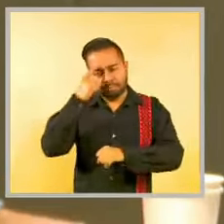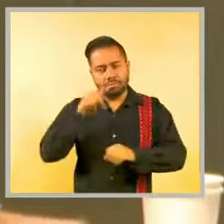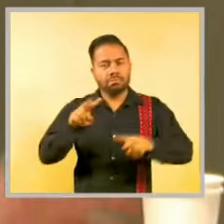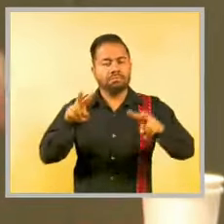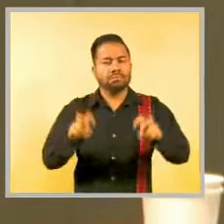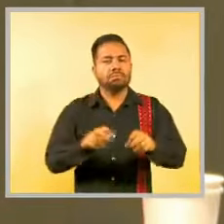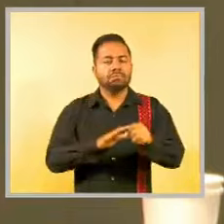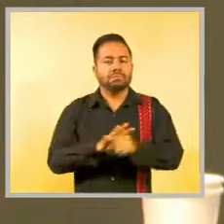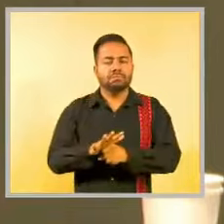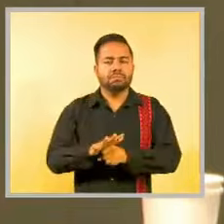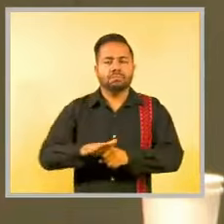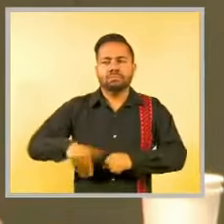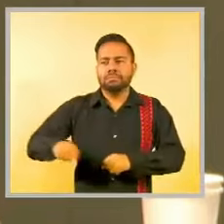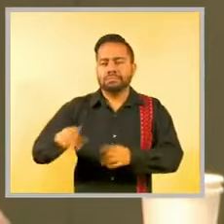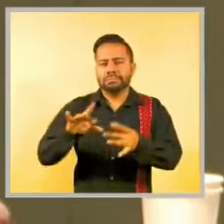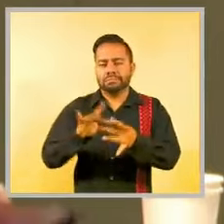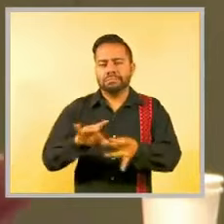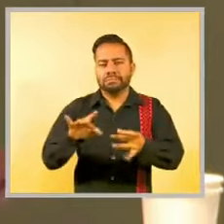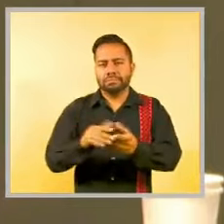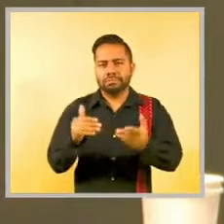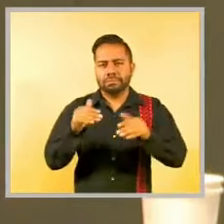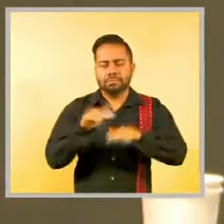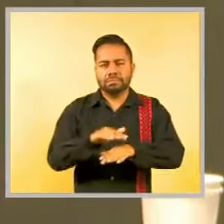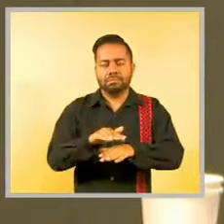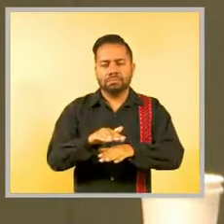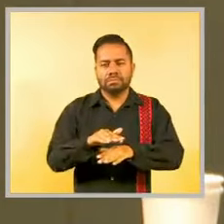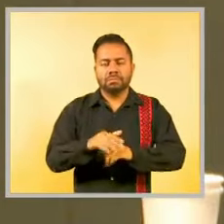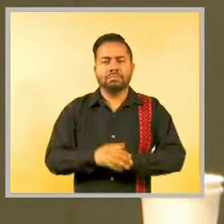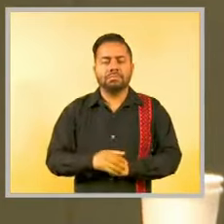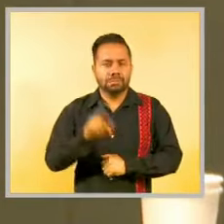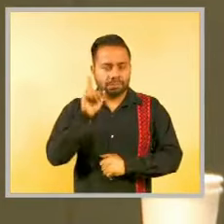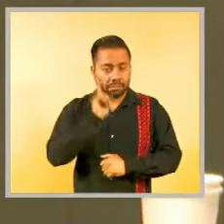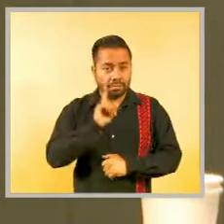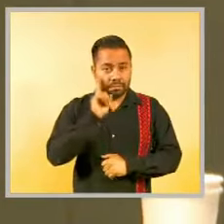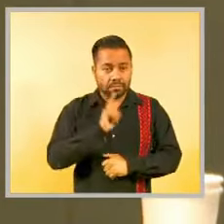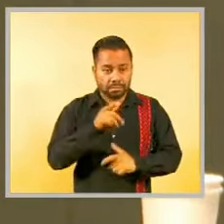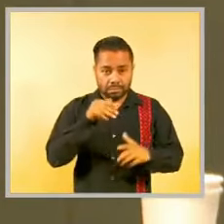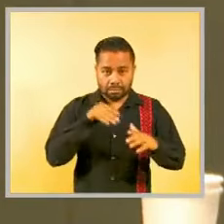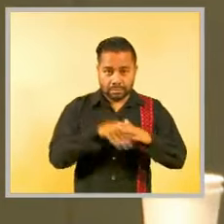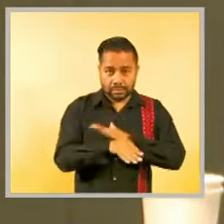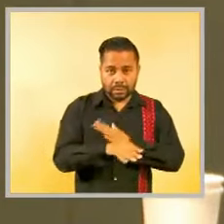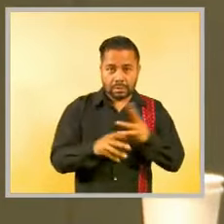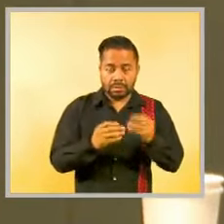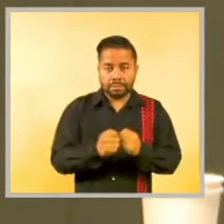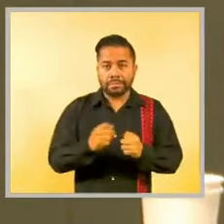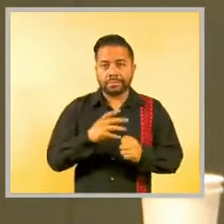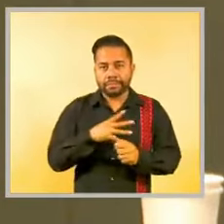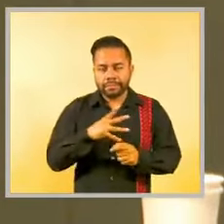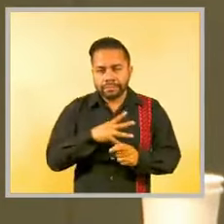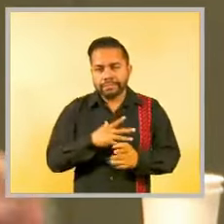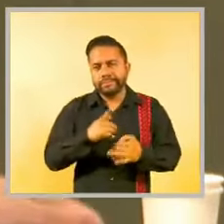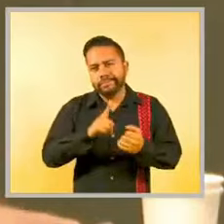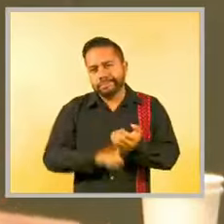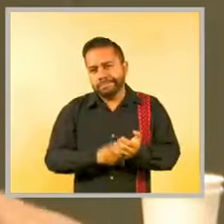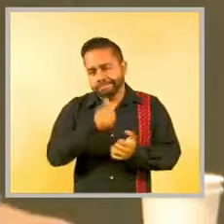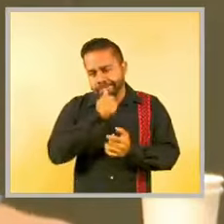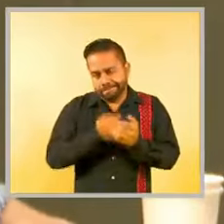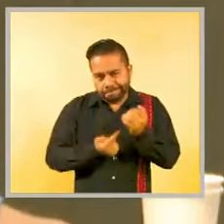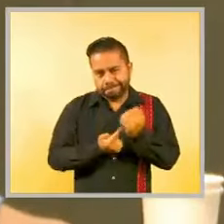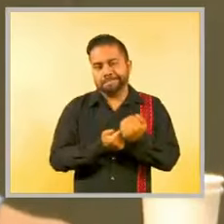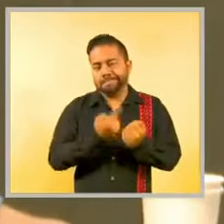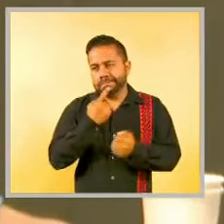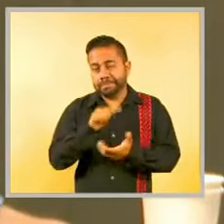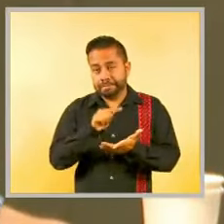de lo que usted acaba de comentar sobre las mujeres que introducen a través de cavidades en la ley Nacional de